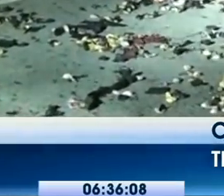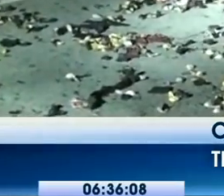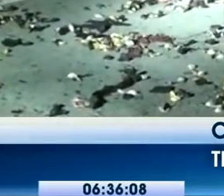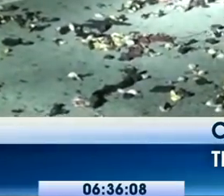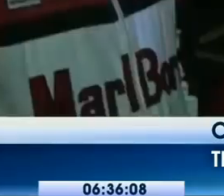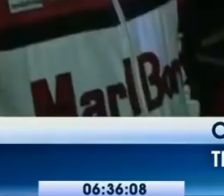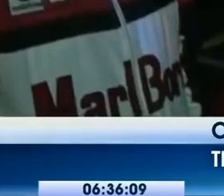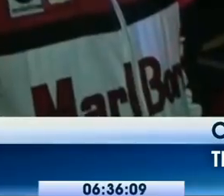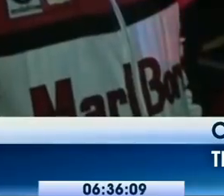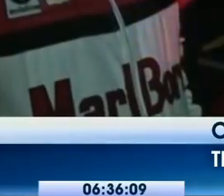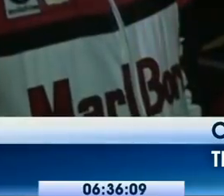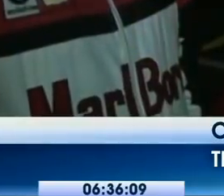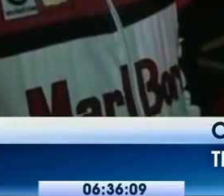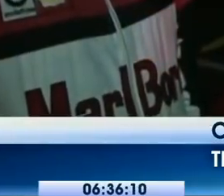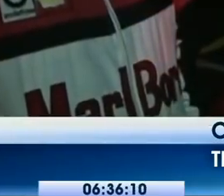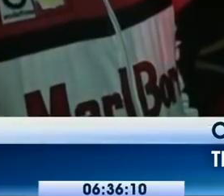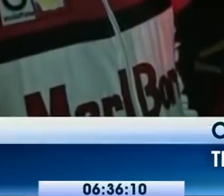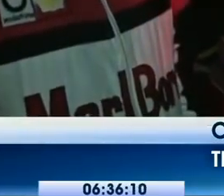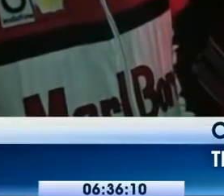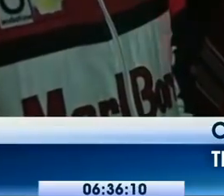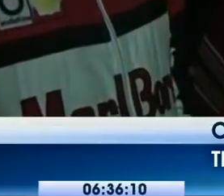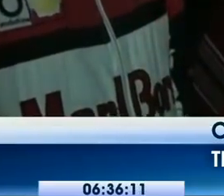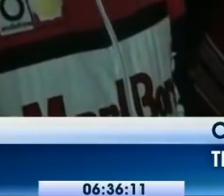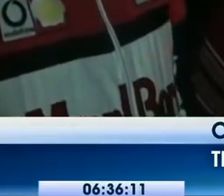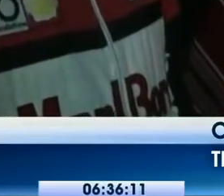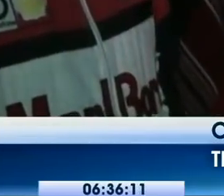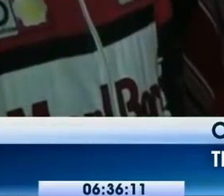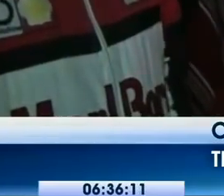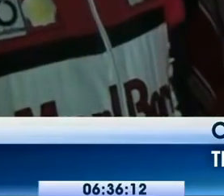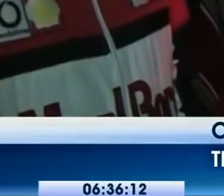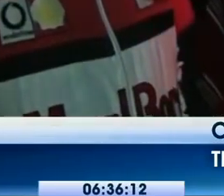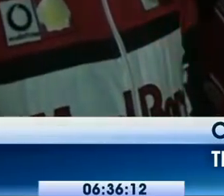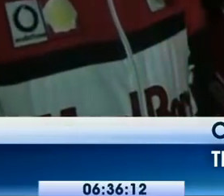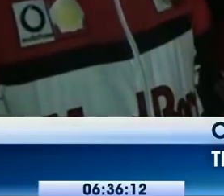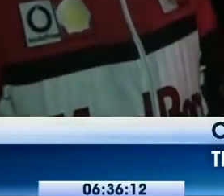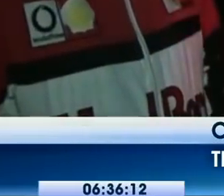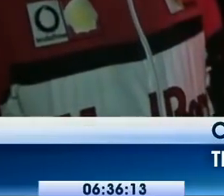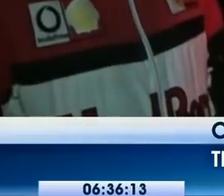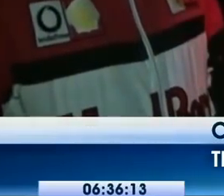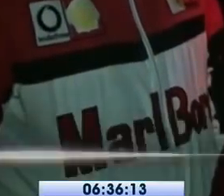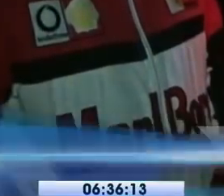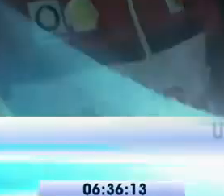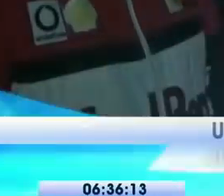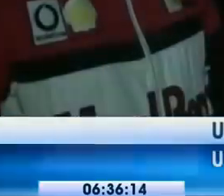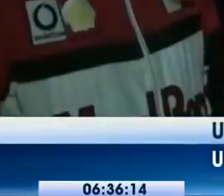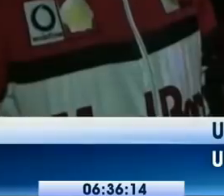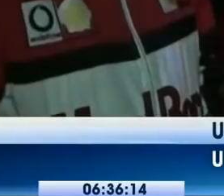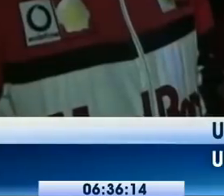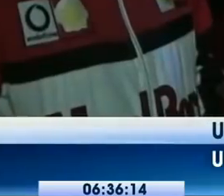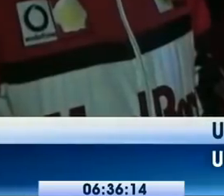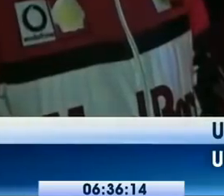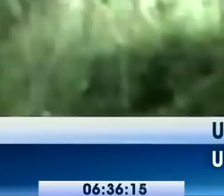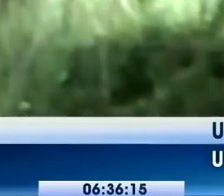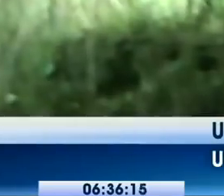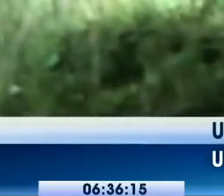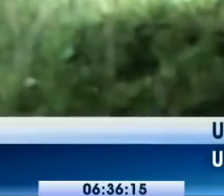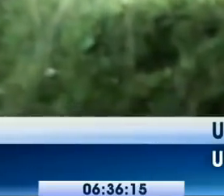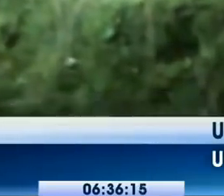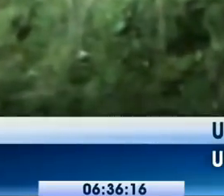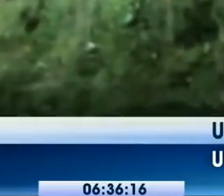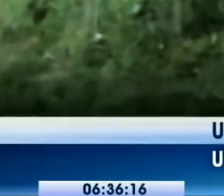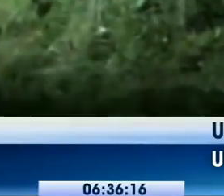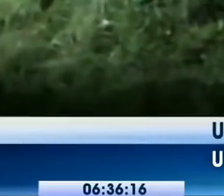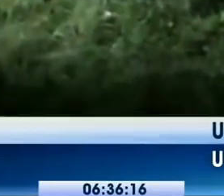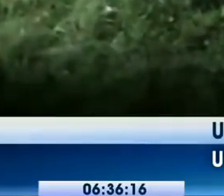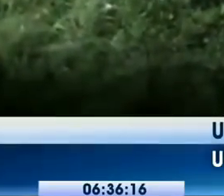de guerra. Parece algo explotó, dijo. Que explotó, que un sonido fuerte había, dijo, eso nomás dijo así. Hasta el